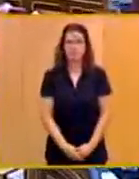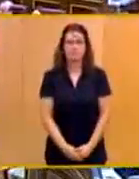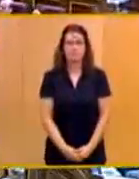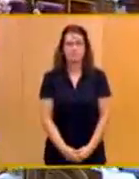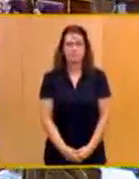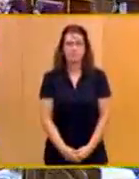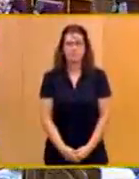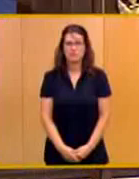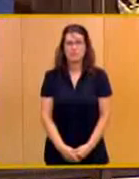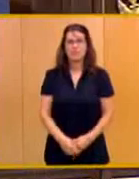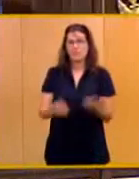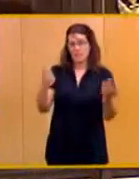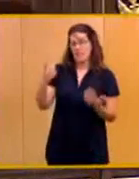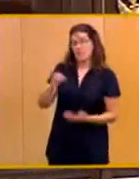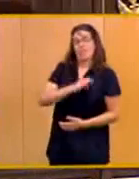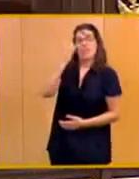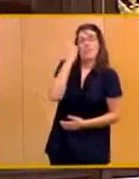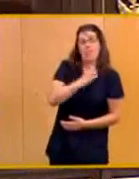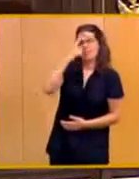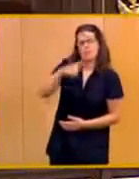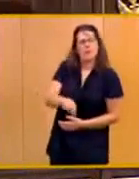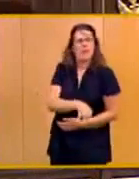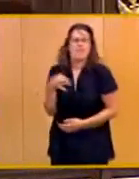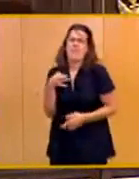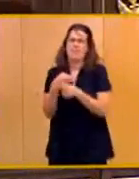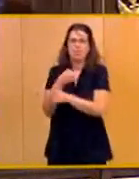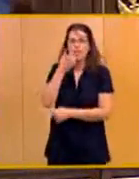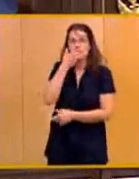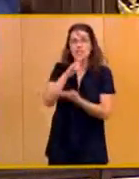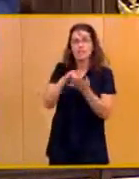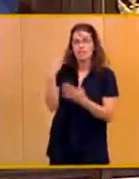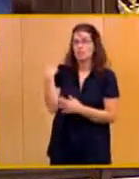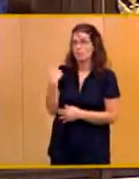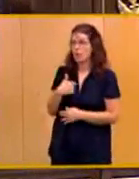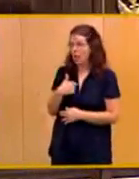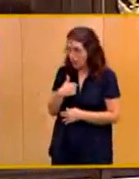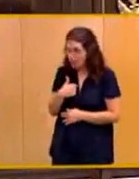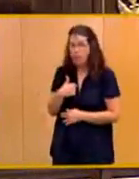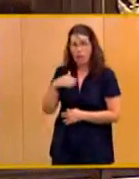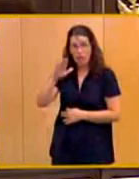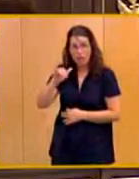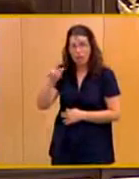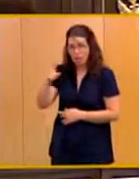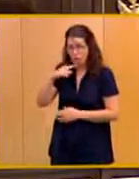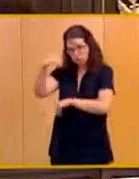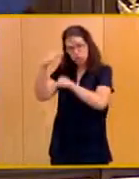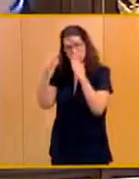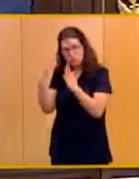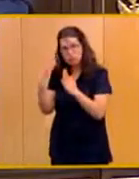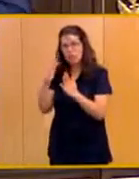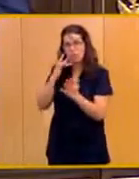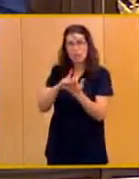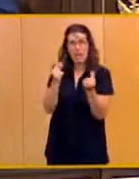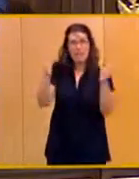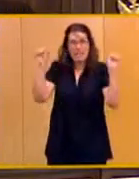Y sabe muy bien el señor Rajoy que si le hubiéramos hecho caso y hubiéramos aprobado en el peor momento de la crisis bajadas